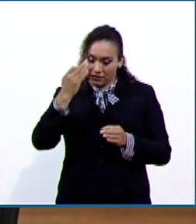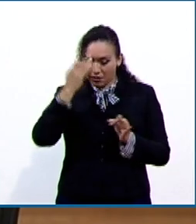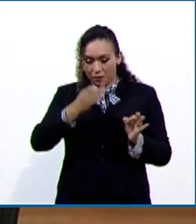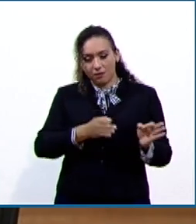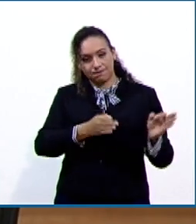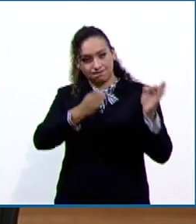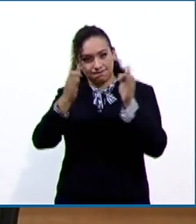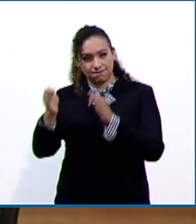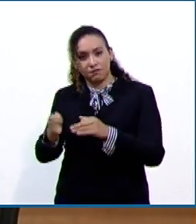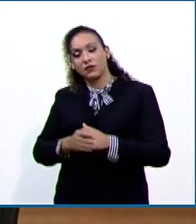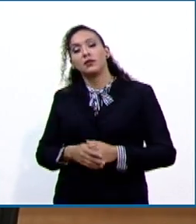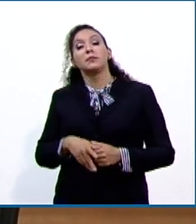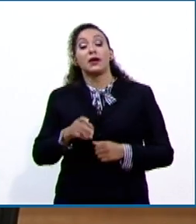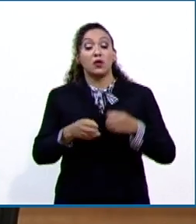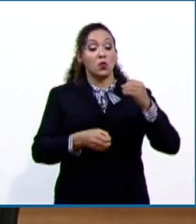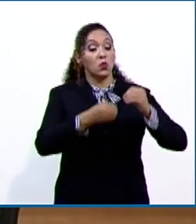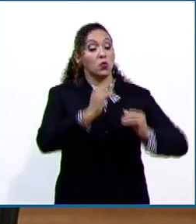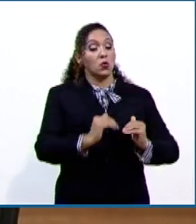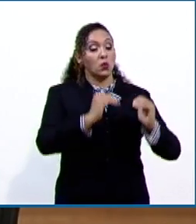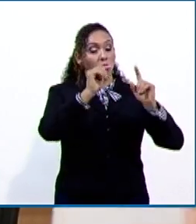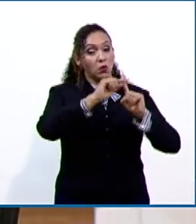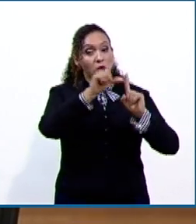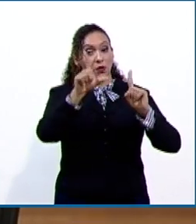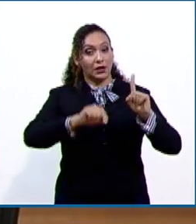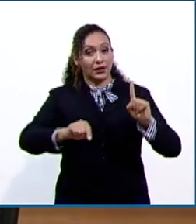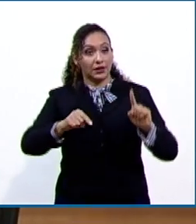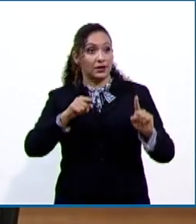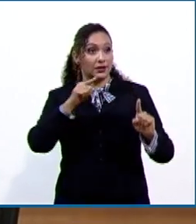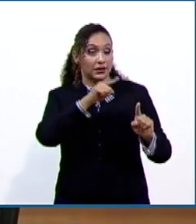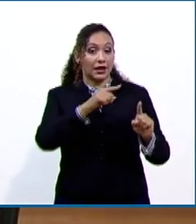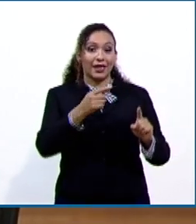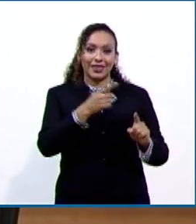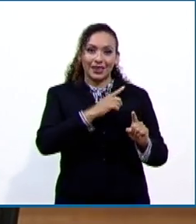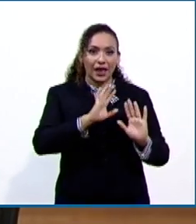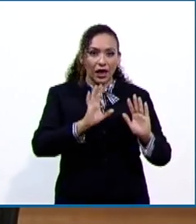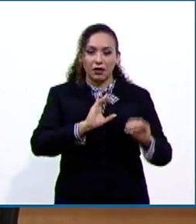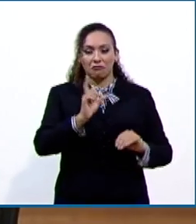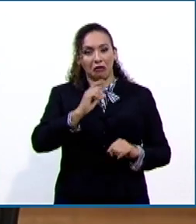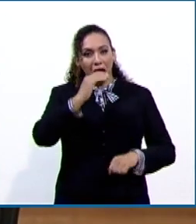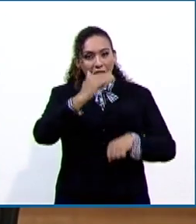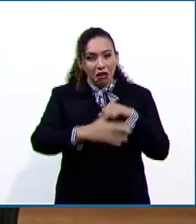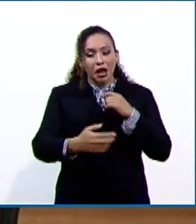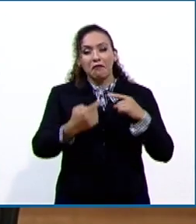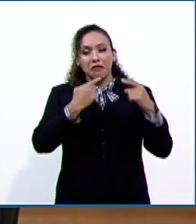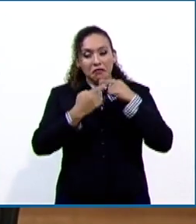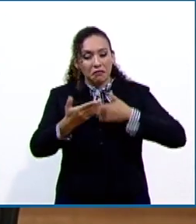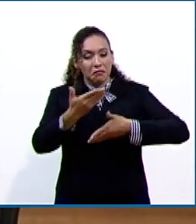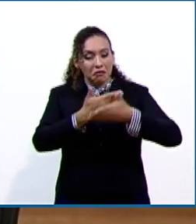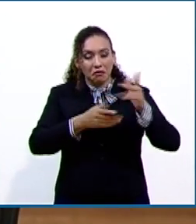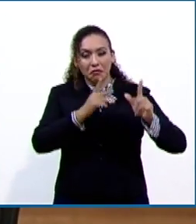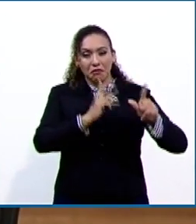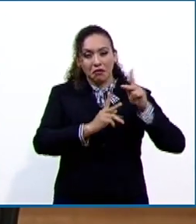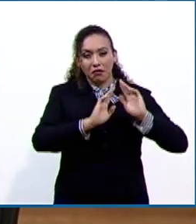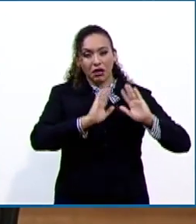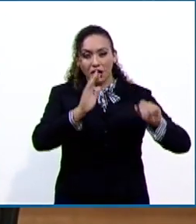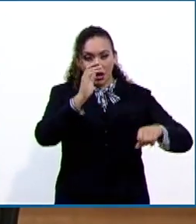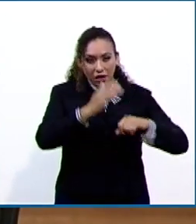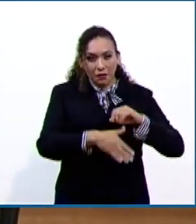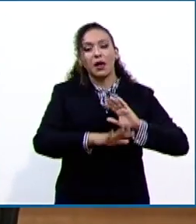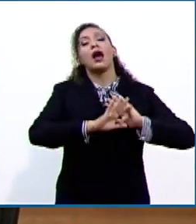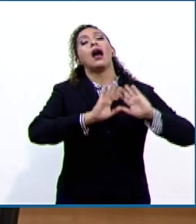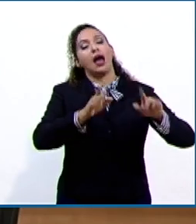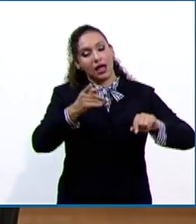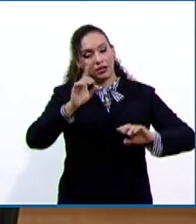tanto que la Suprema Corte de Justicia de la Nación resuelva diversos asuntos de su competencia